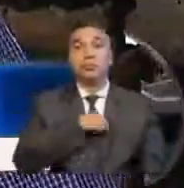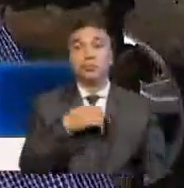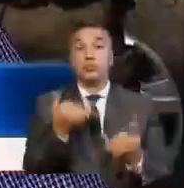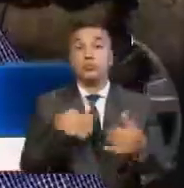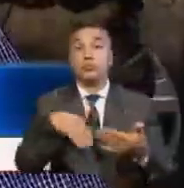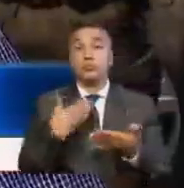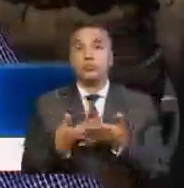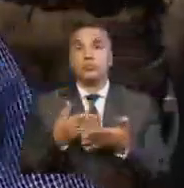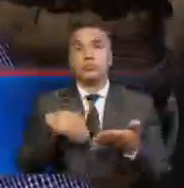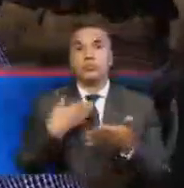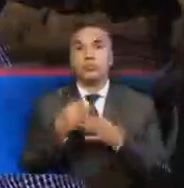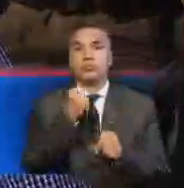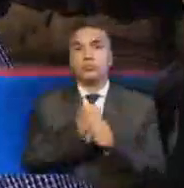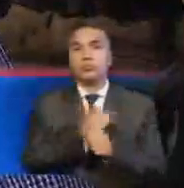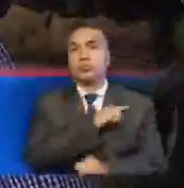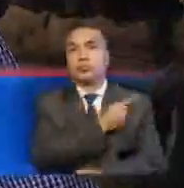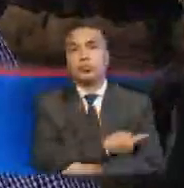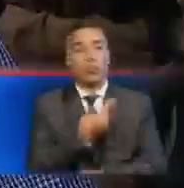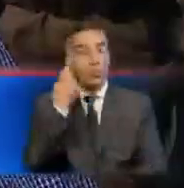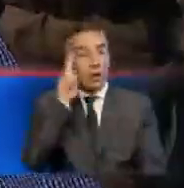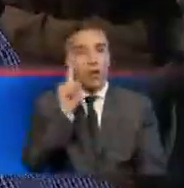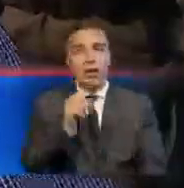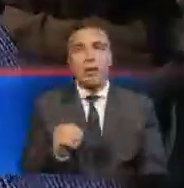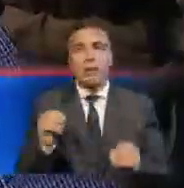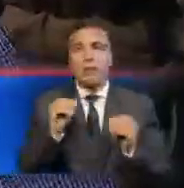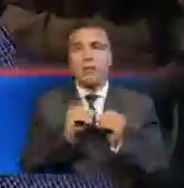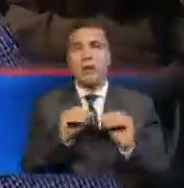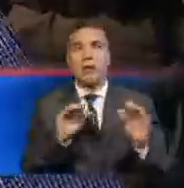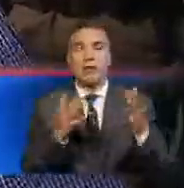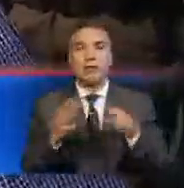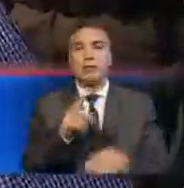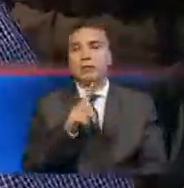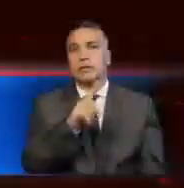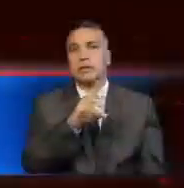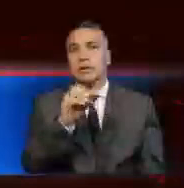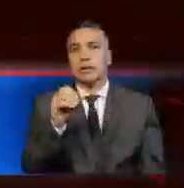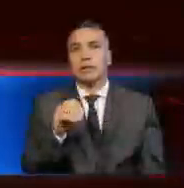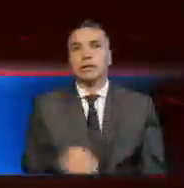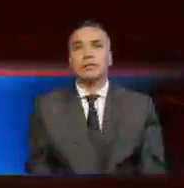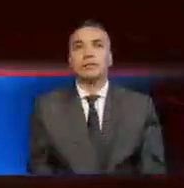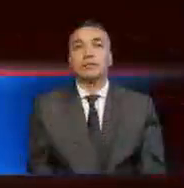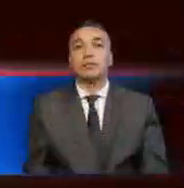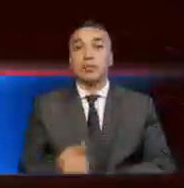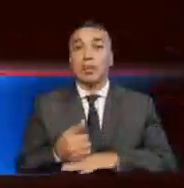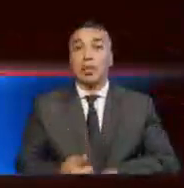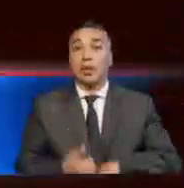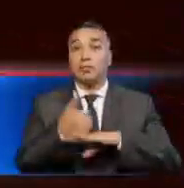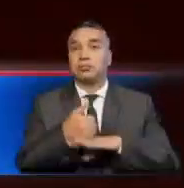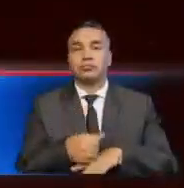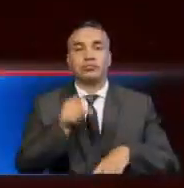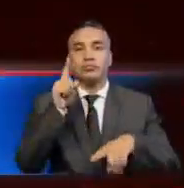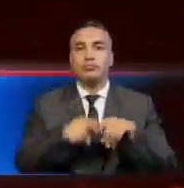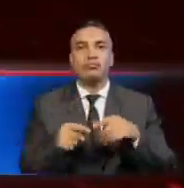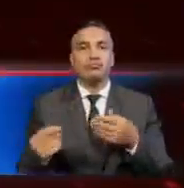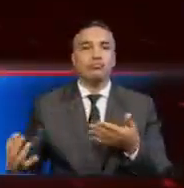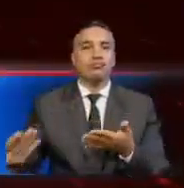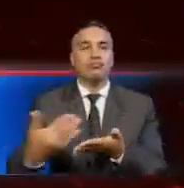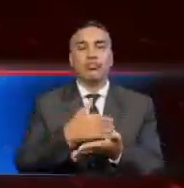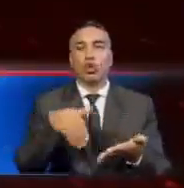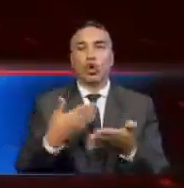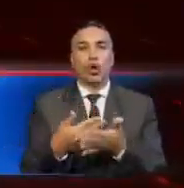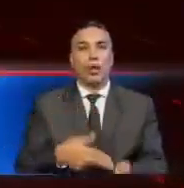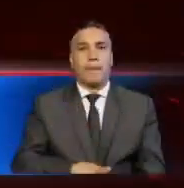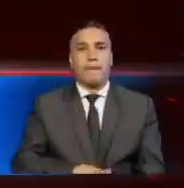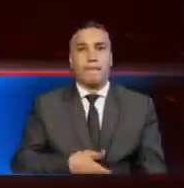a poner todo nuestro esfuerzo para que esté aproximadamente 100. Las autoridades aún no logran decomisar todas